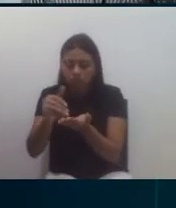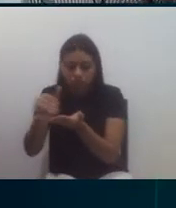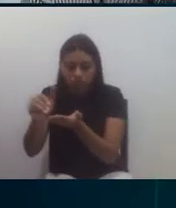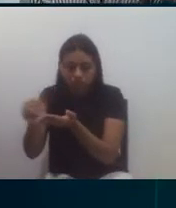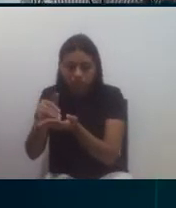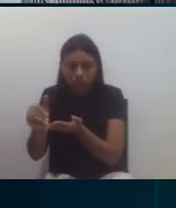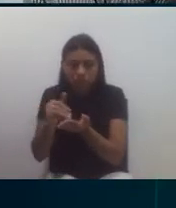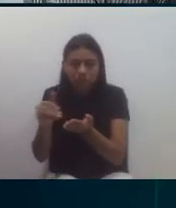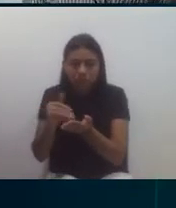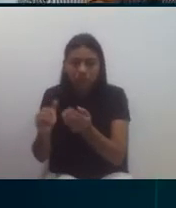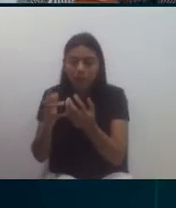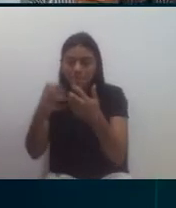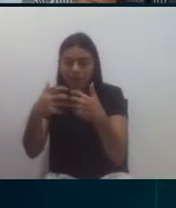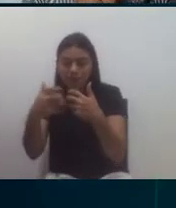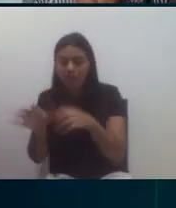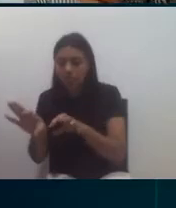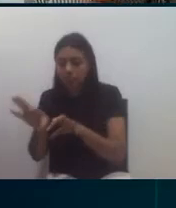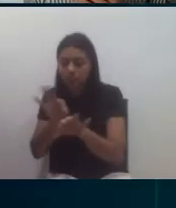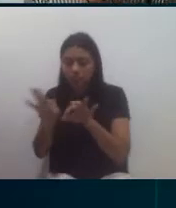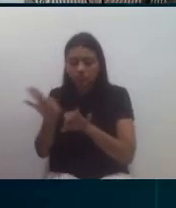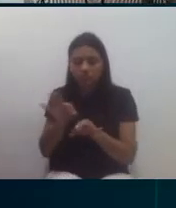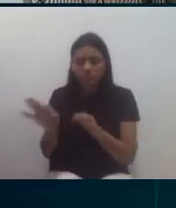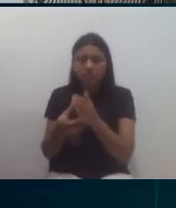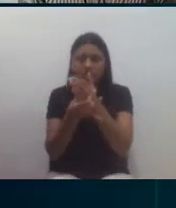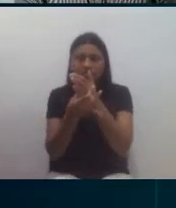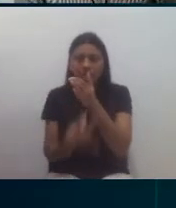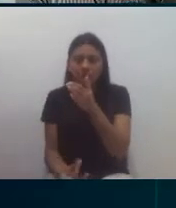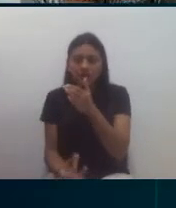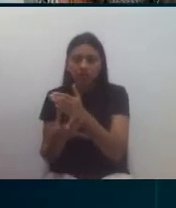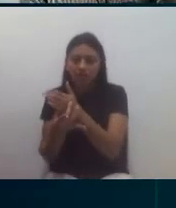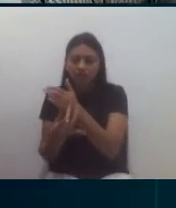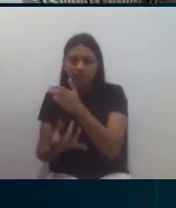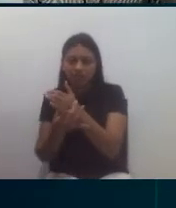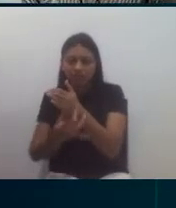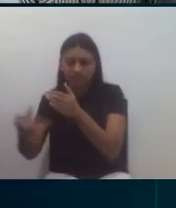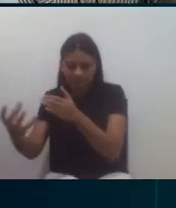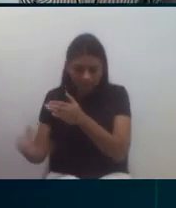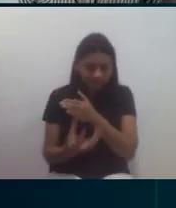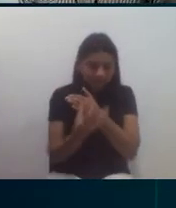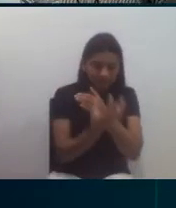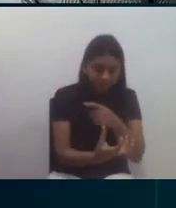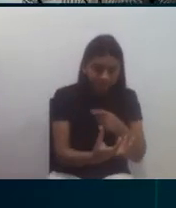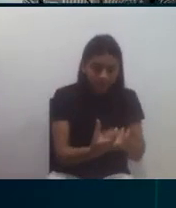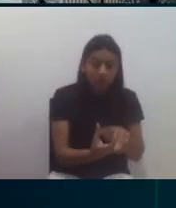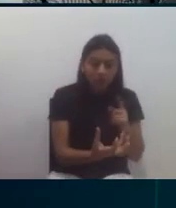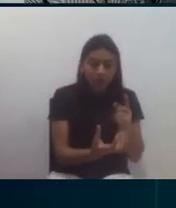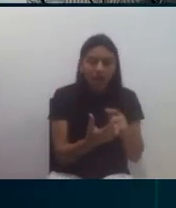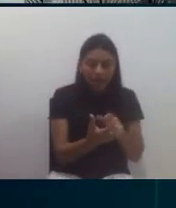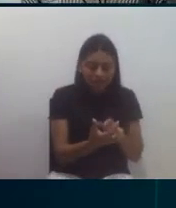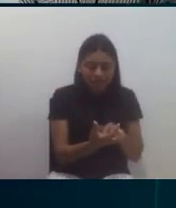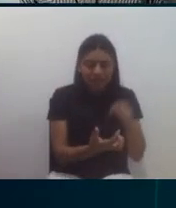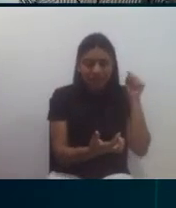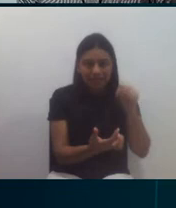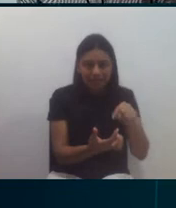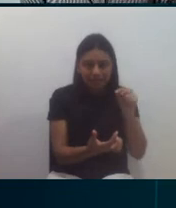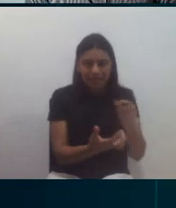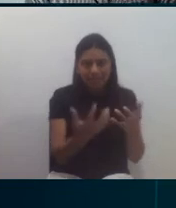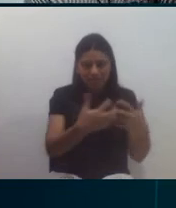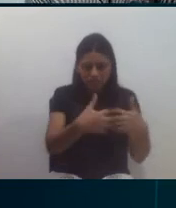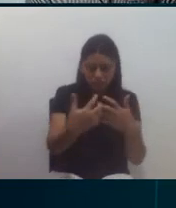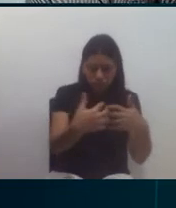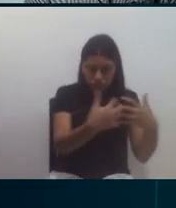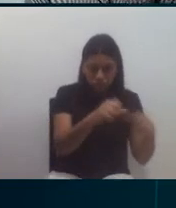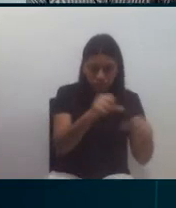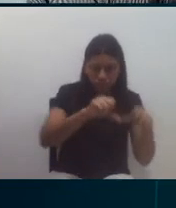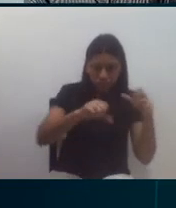desventaja porque se necesita una cantidad enorme de energía para poder hacer esa evaporación, haciendo que más del 50% del